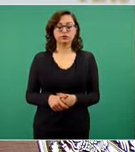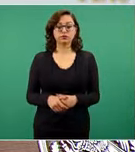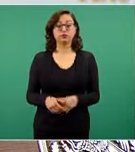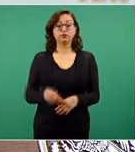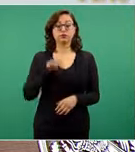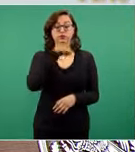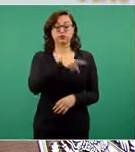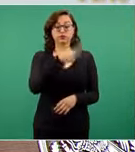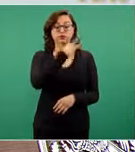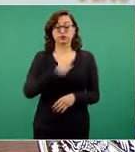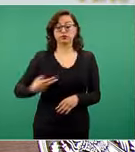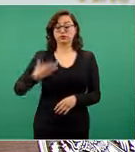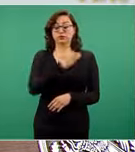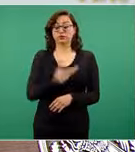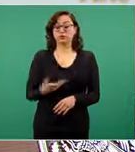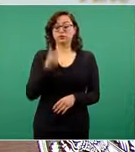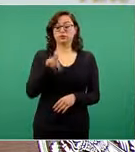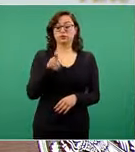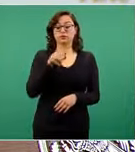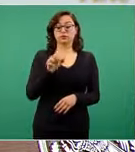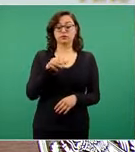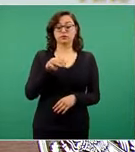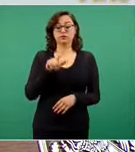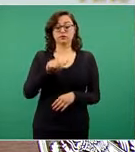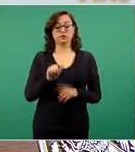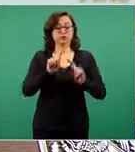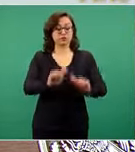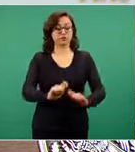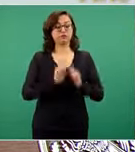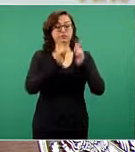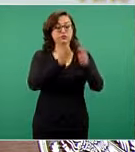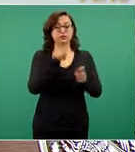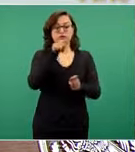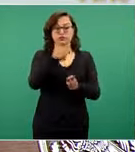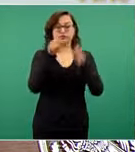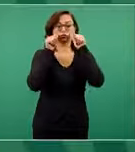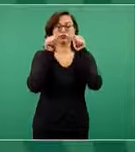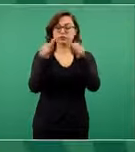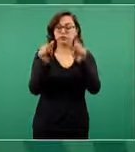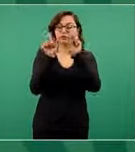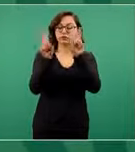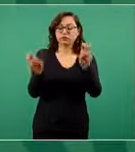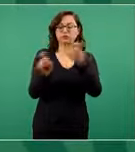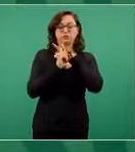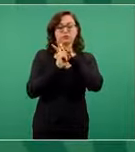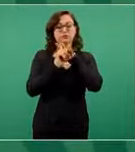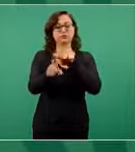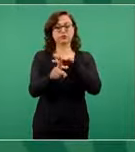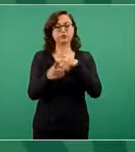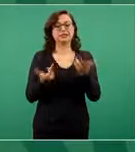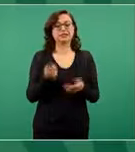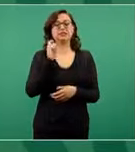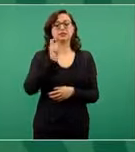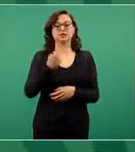Kamala Harris para atender el asunto migratorio, pues demuestra que le importa